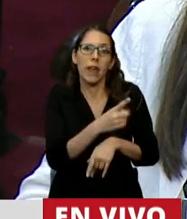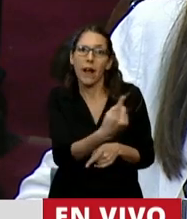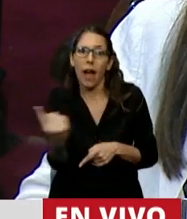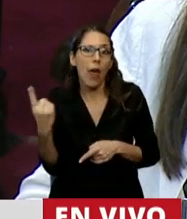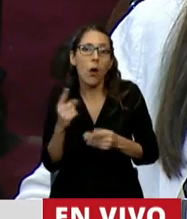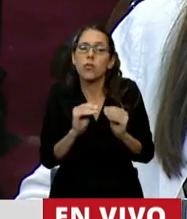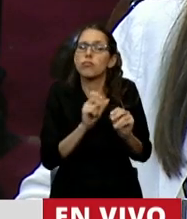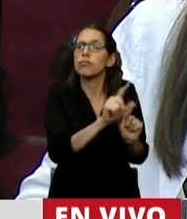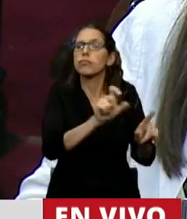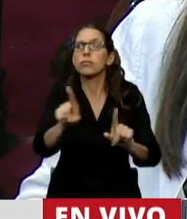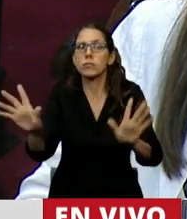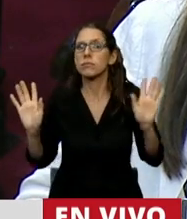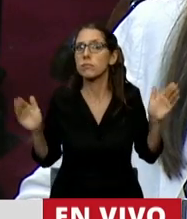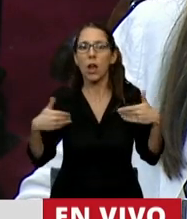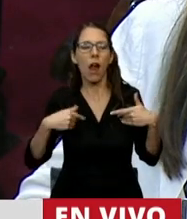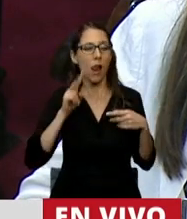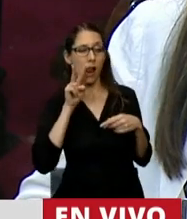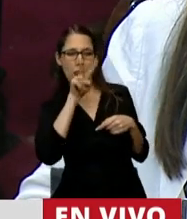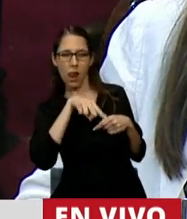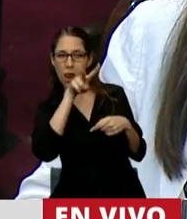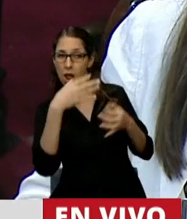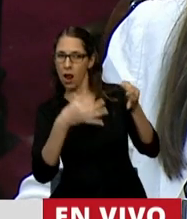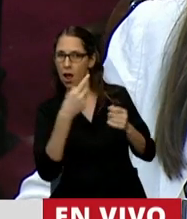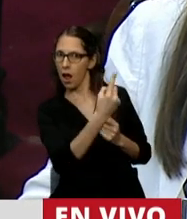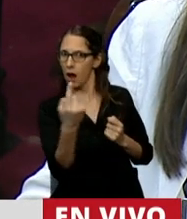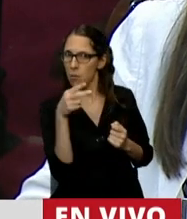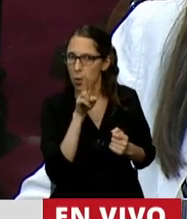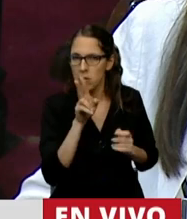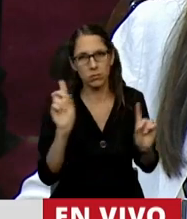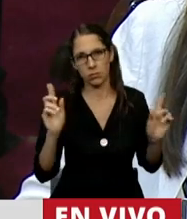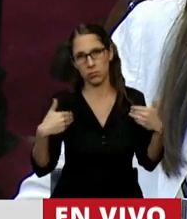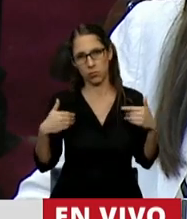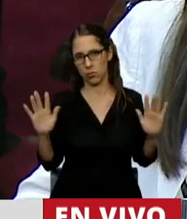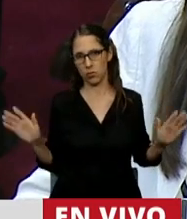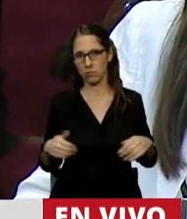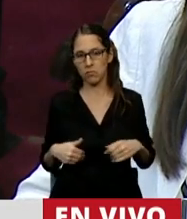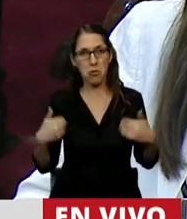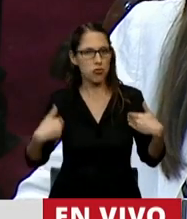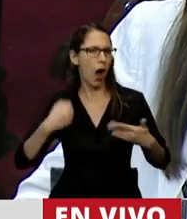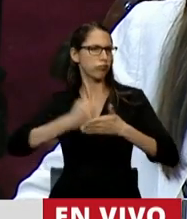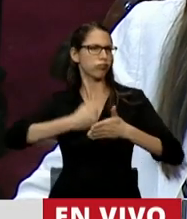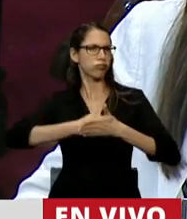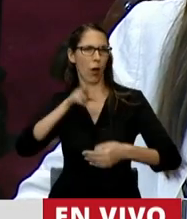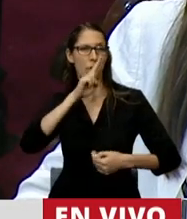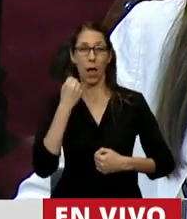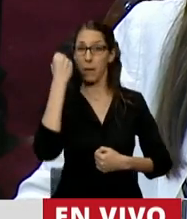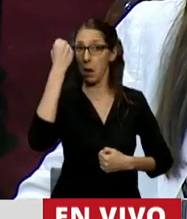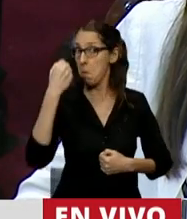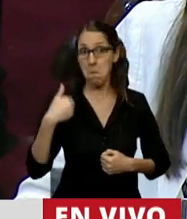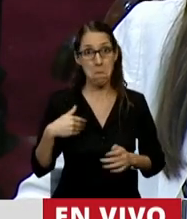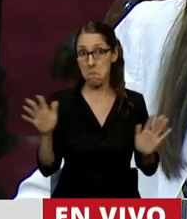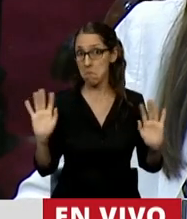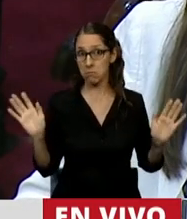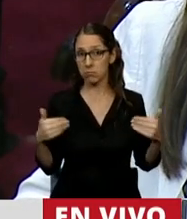especial. Yo no soy quien para juzgar a esas mujeres. Mire, yo no he sido una militante feminista.